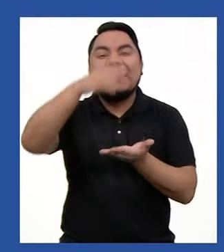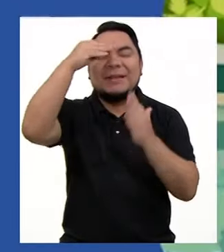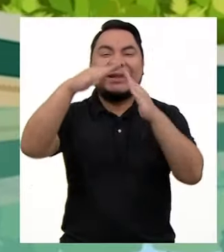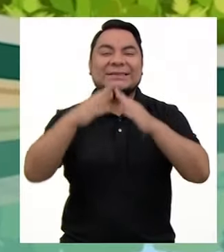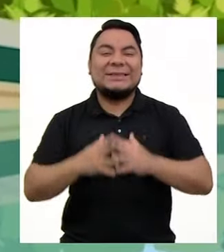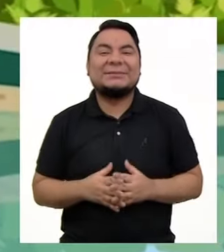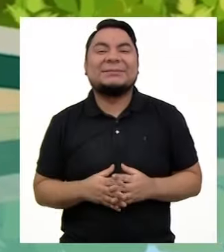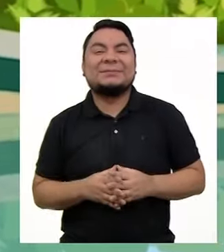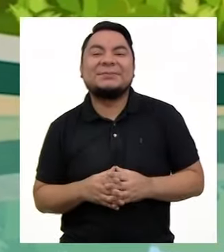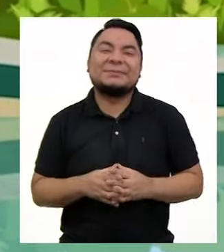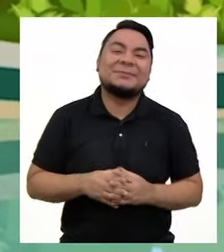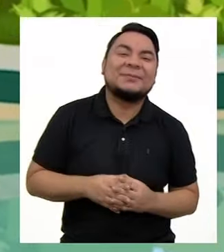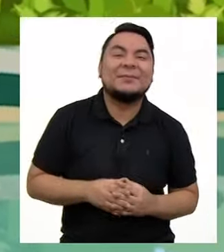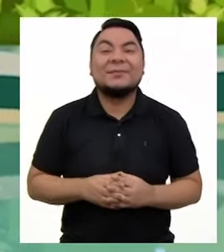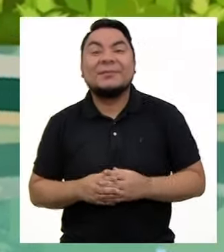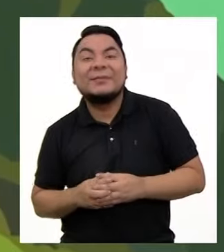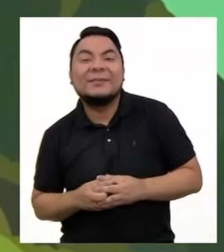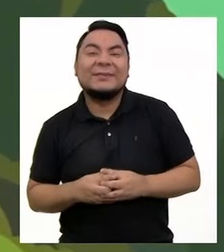Casa!